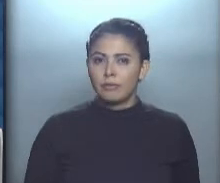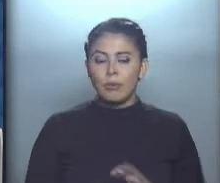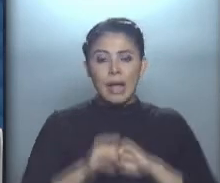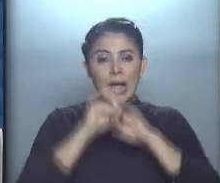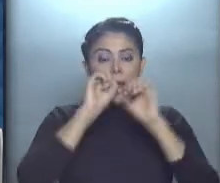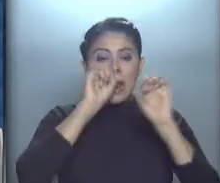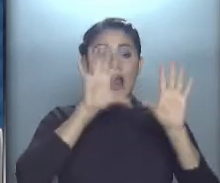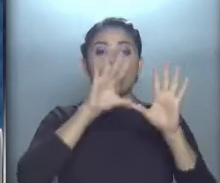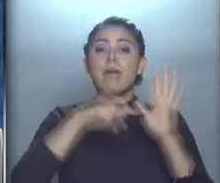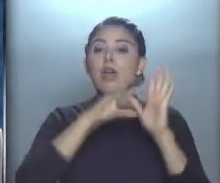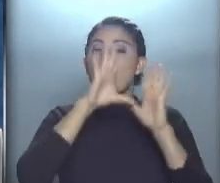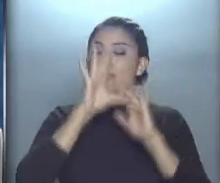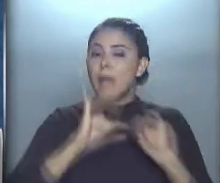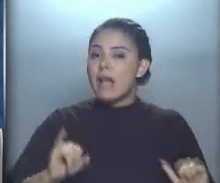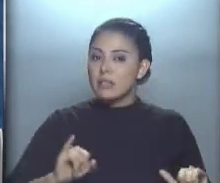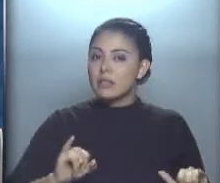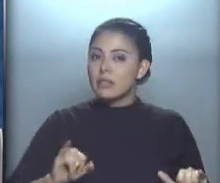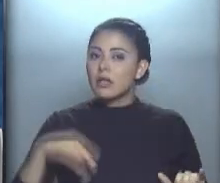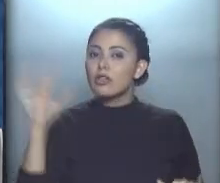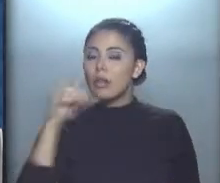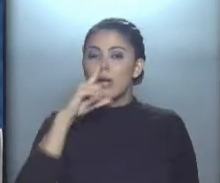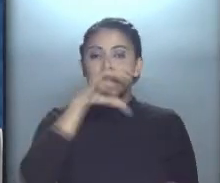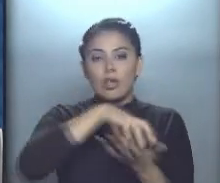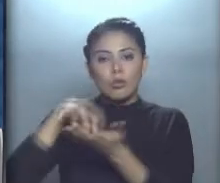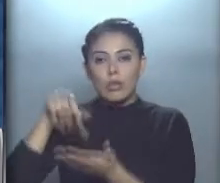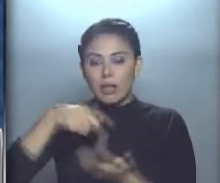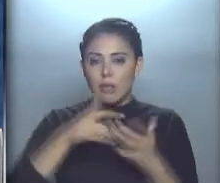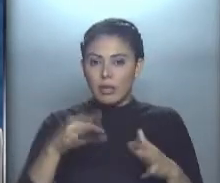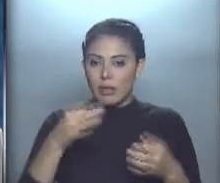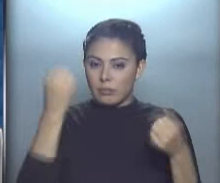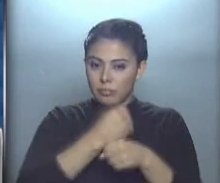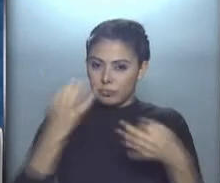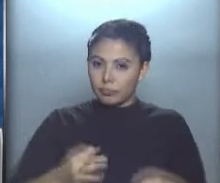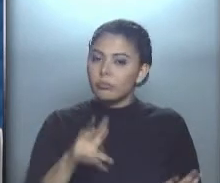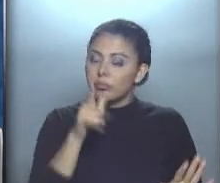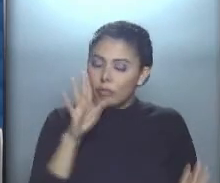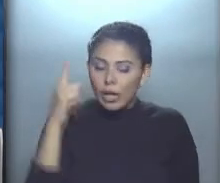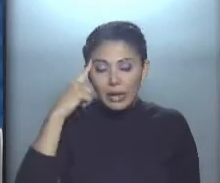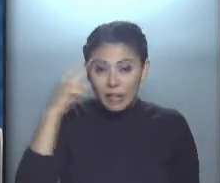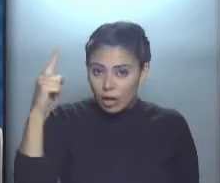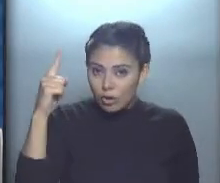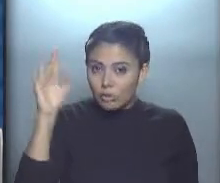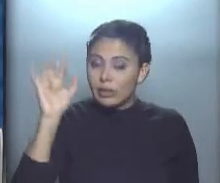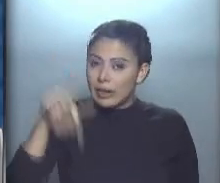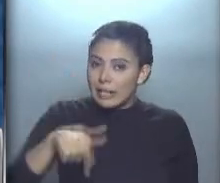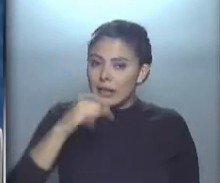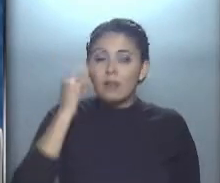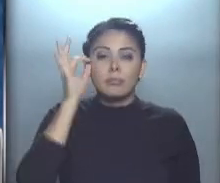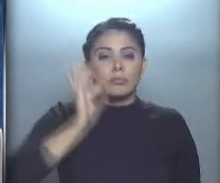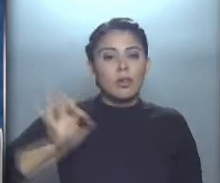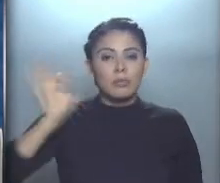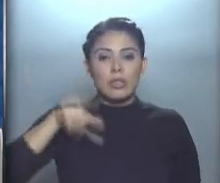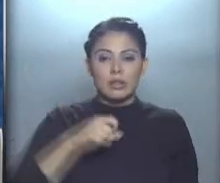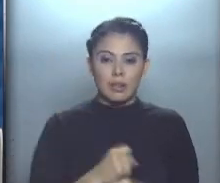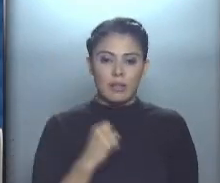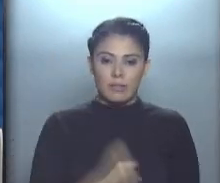y en forma pacífica para reivindicar el funcionamiento de las instituciones de la democracia. Por eso creo que estas son las hipótesis de